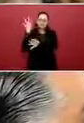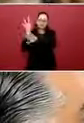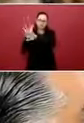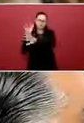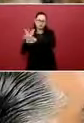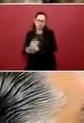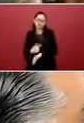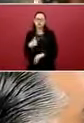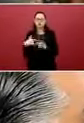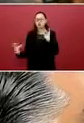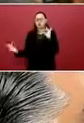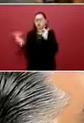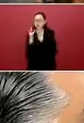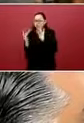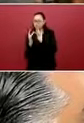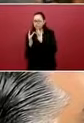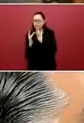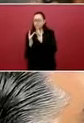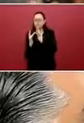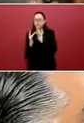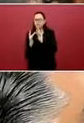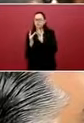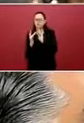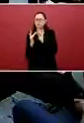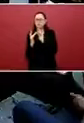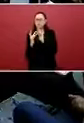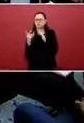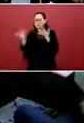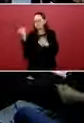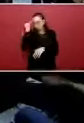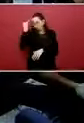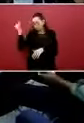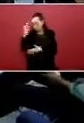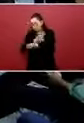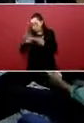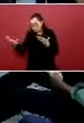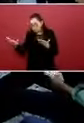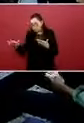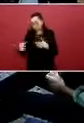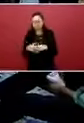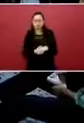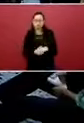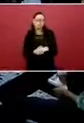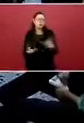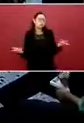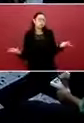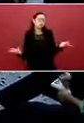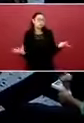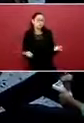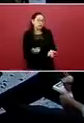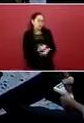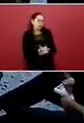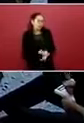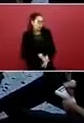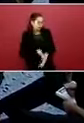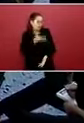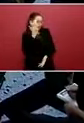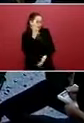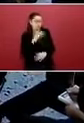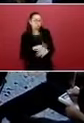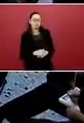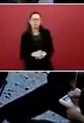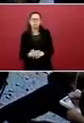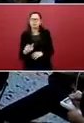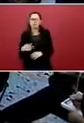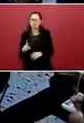contacté, le dije que si se le había acabado la idea, dijo que es algo muy costoso, pero creo que es necesario